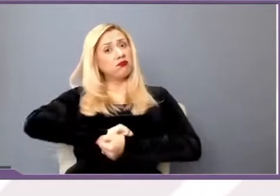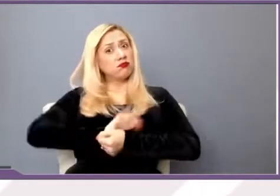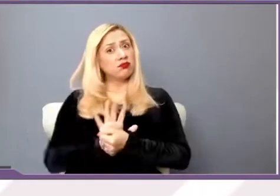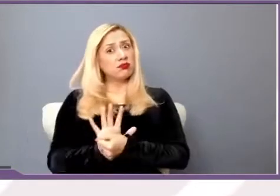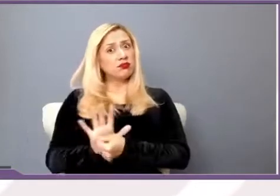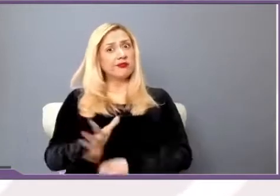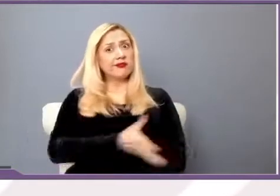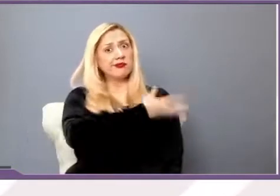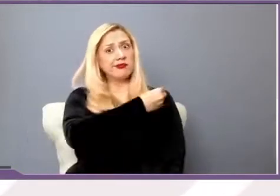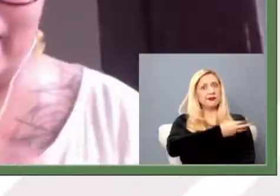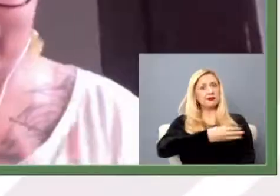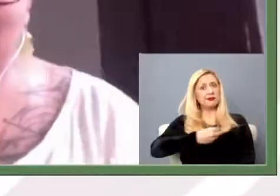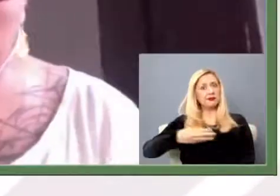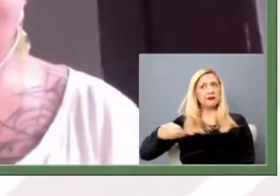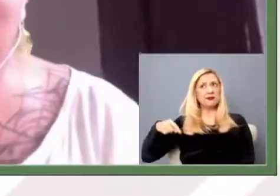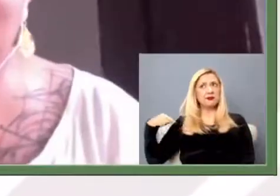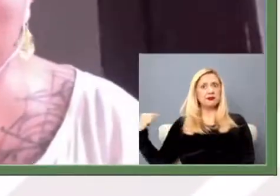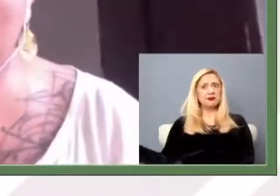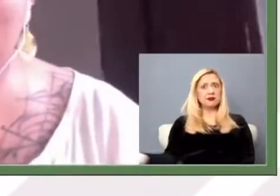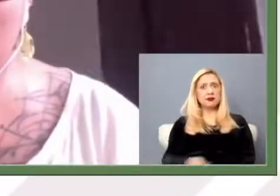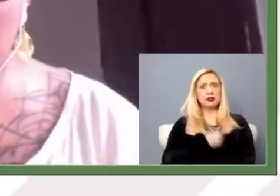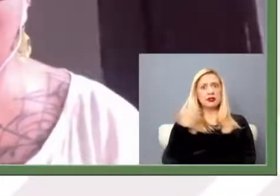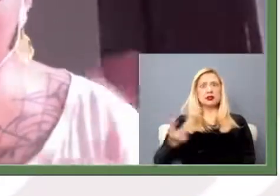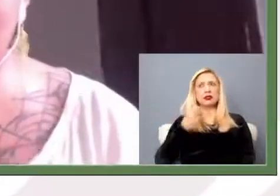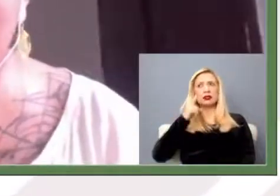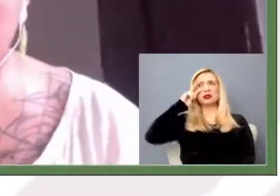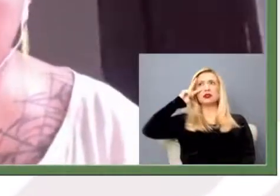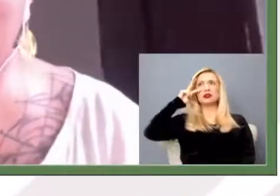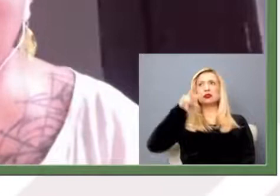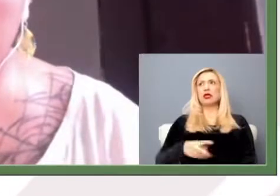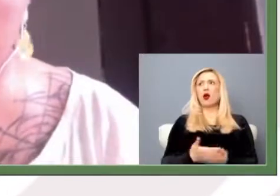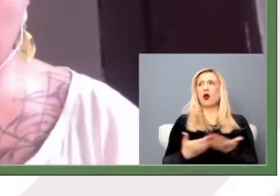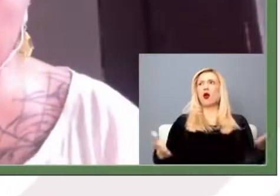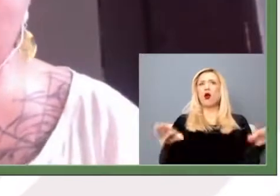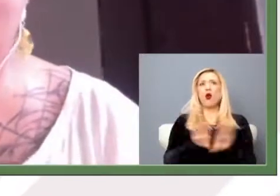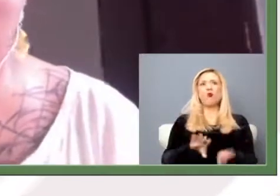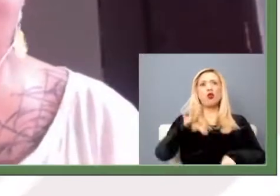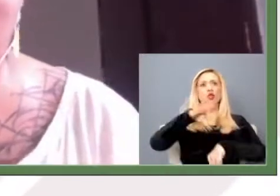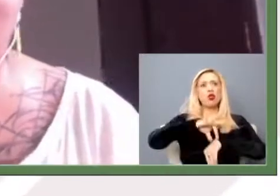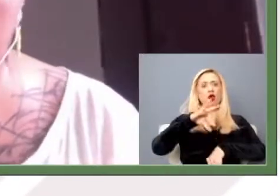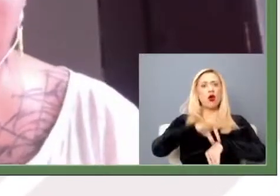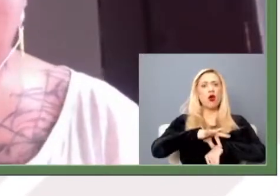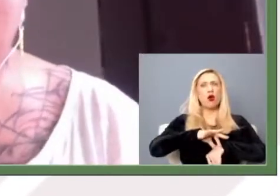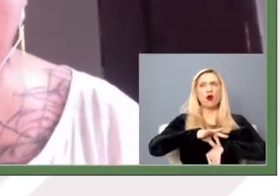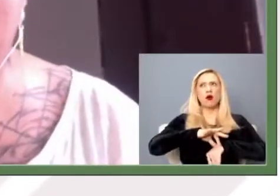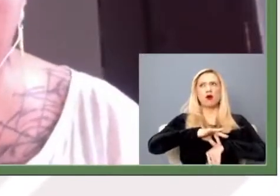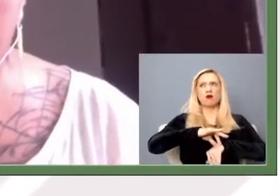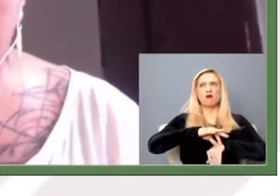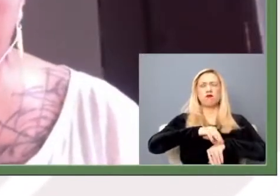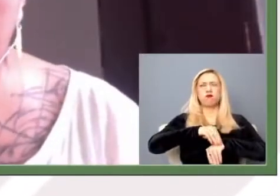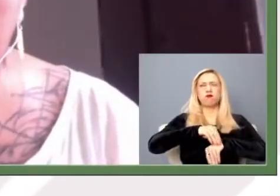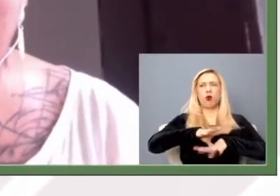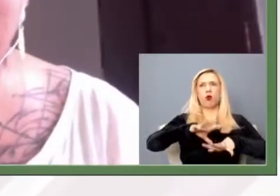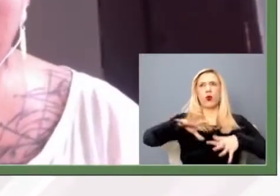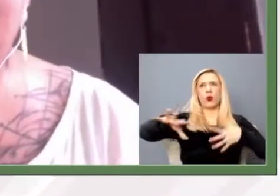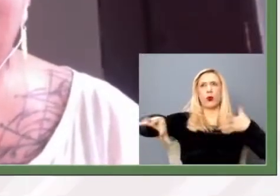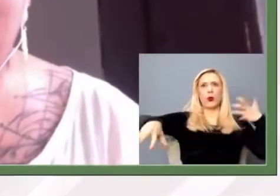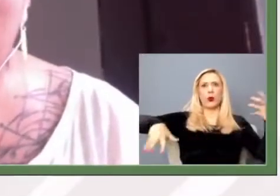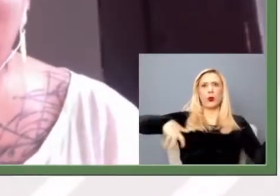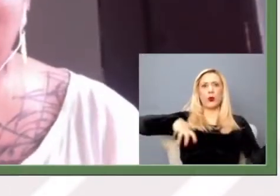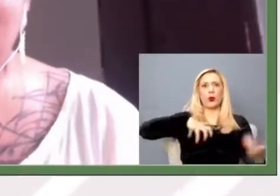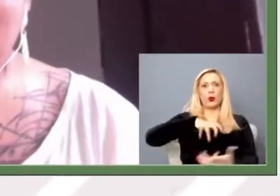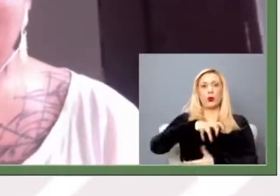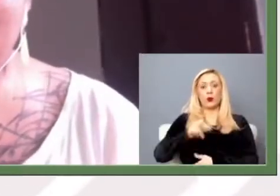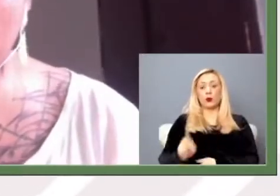en a partir de la pandemia, ¿no? Este contexto de salud pública ha tomado mucha relevancia. Me parece que